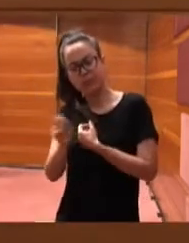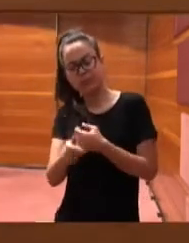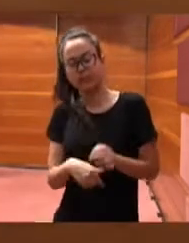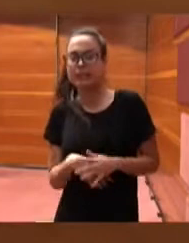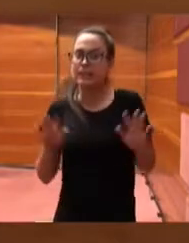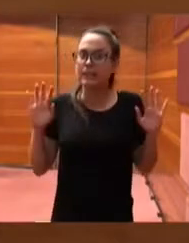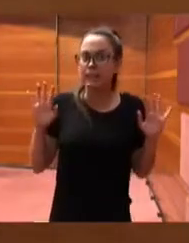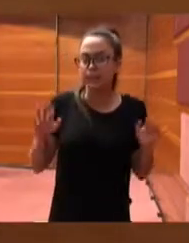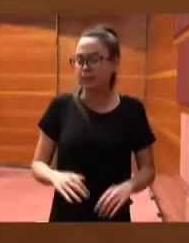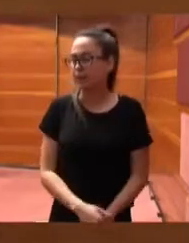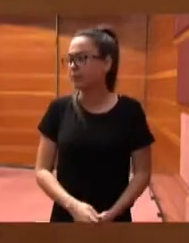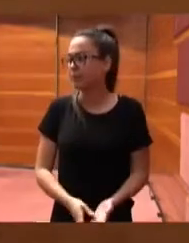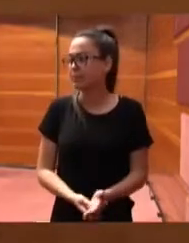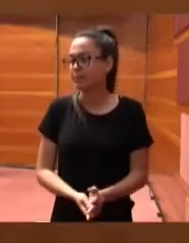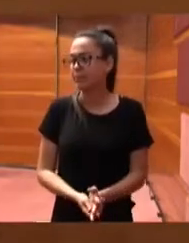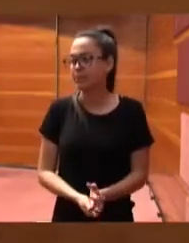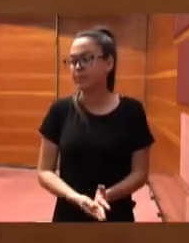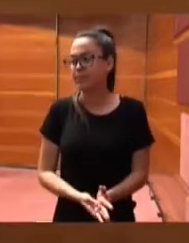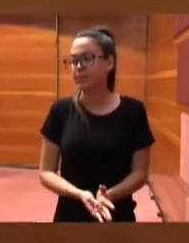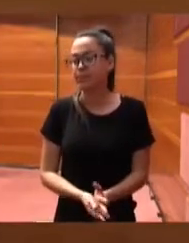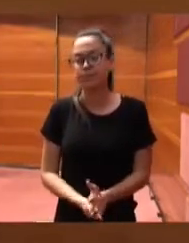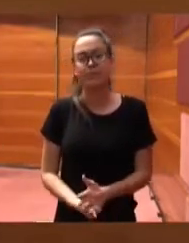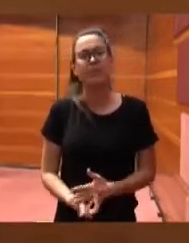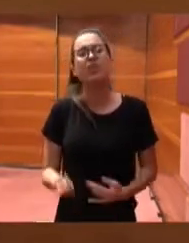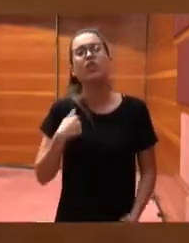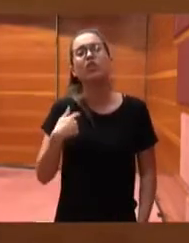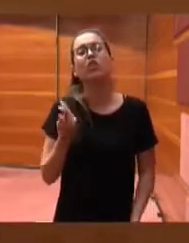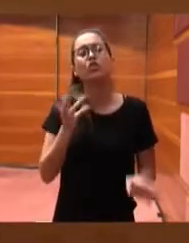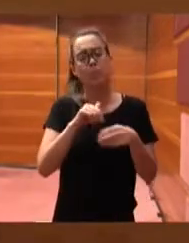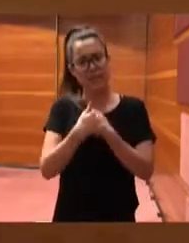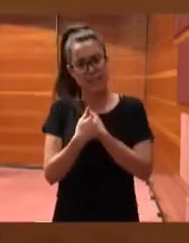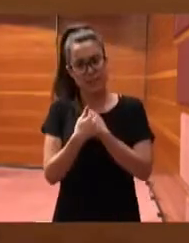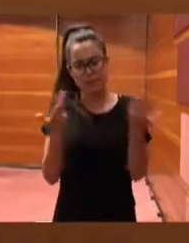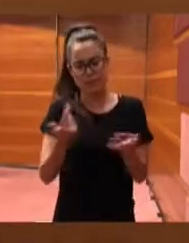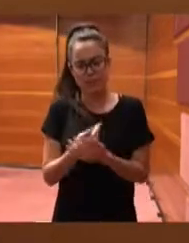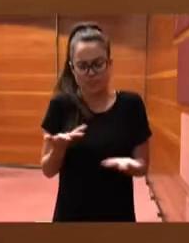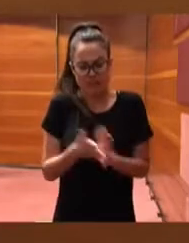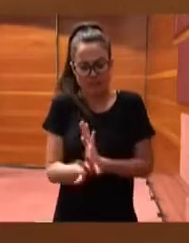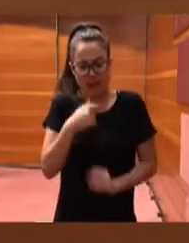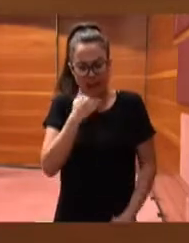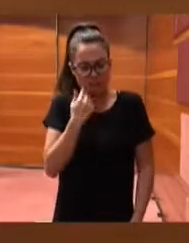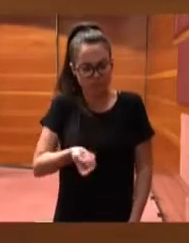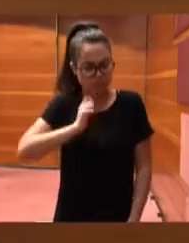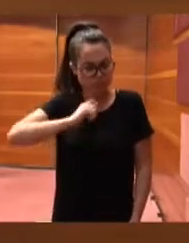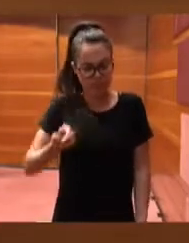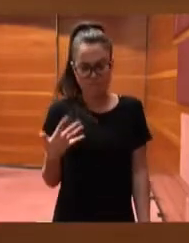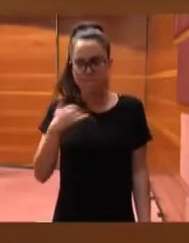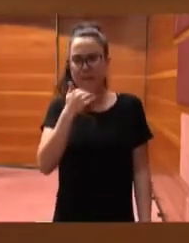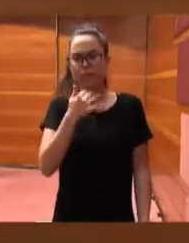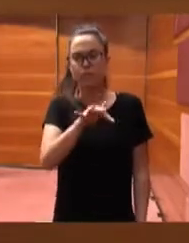yo, si participo y hago todo esto, ¿qué expectativas se me están generando? O sea, ¿en qué me voy a